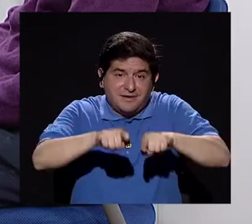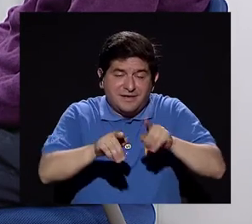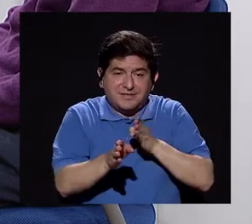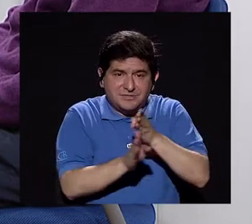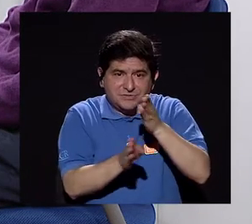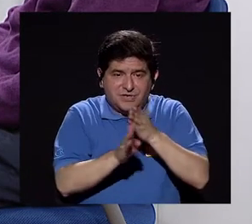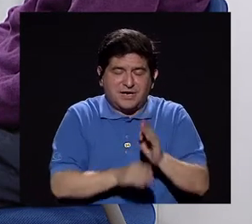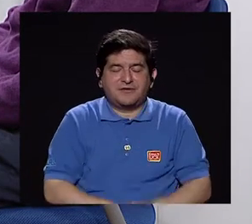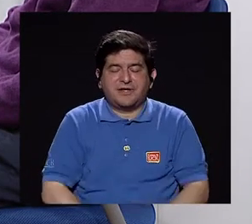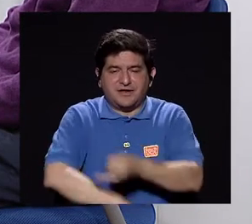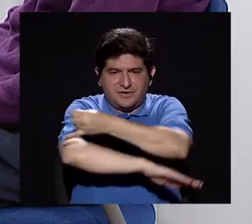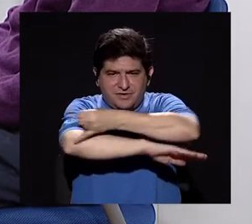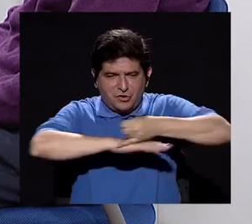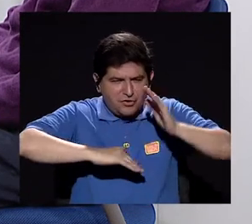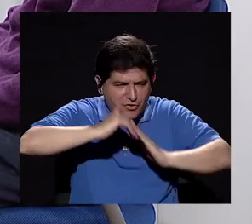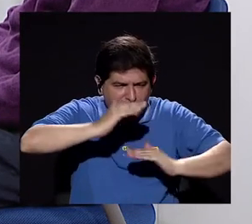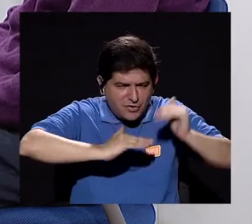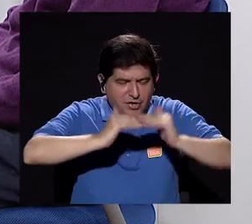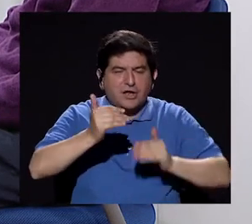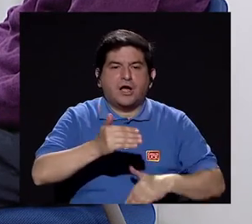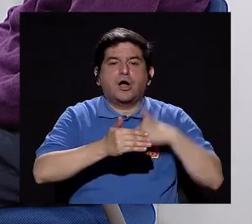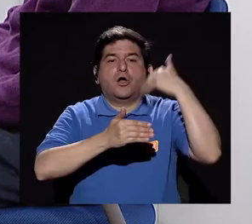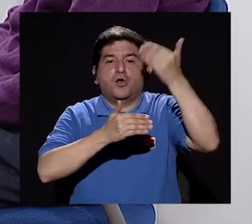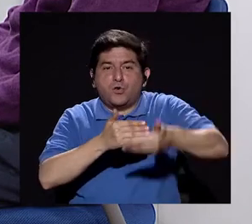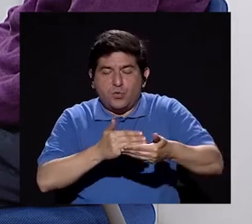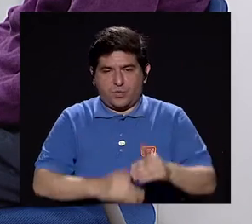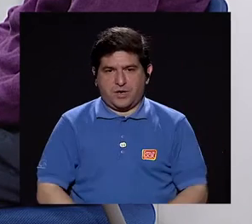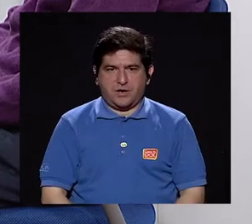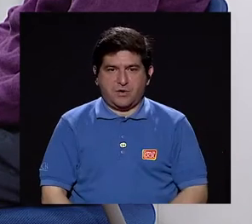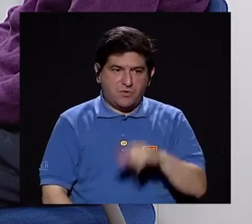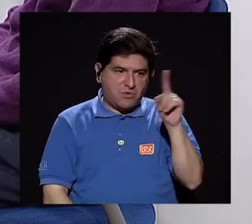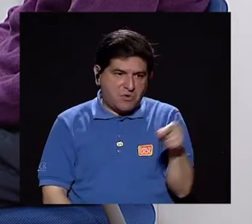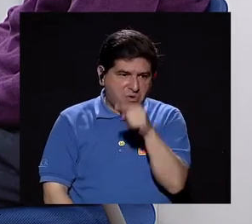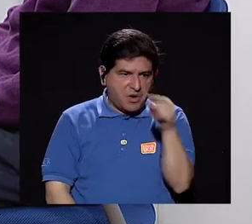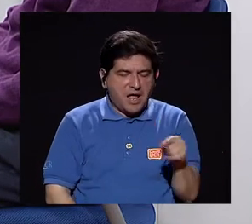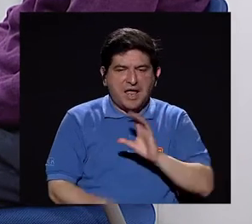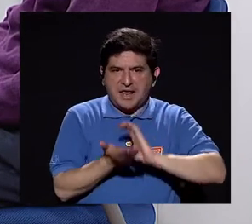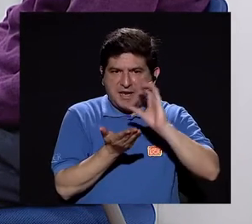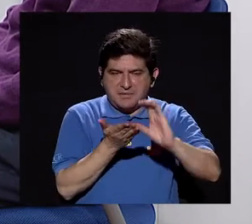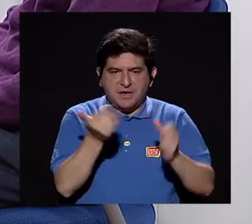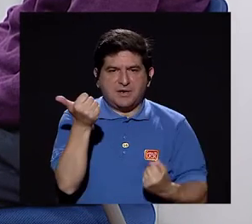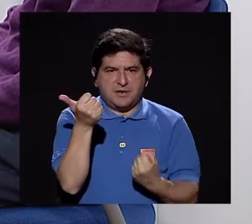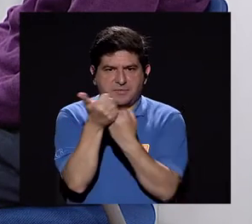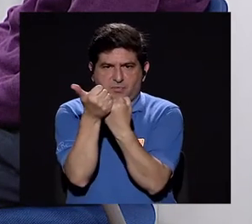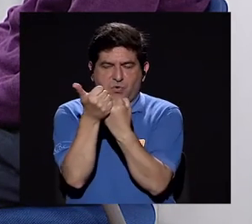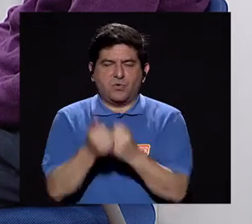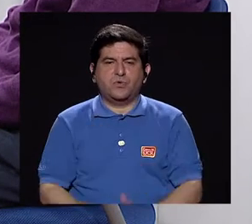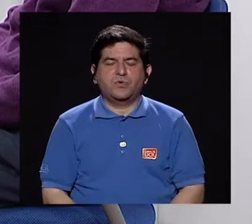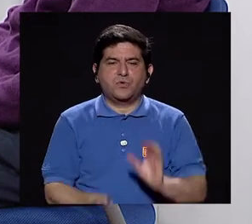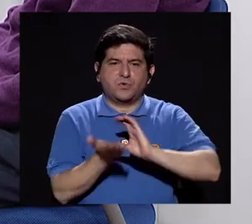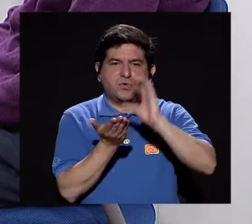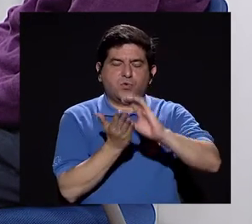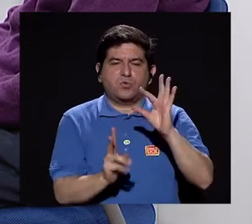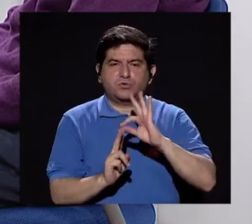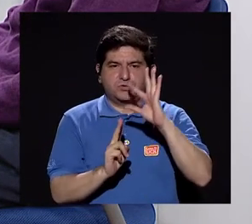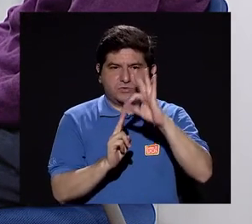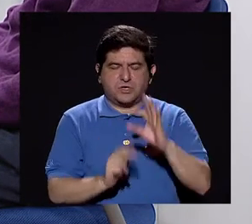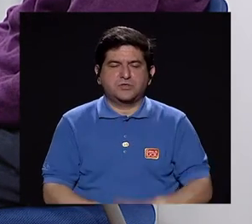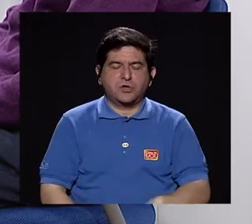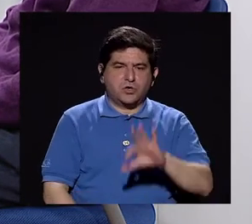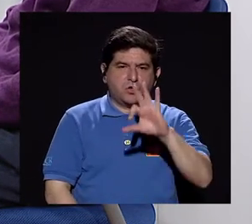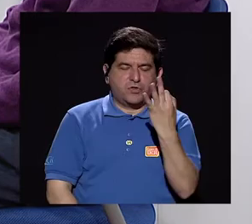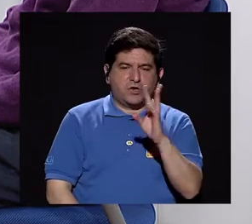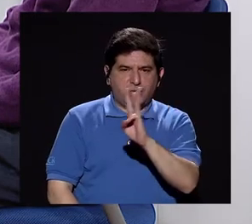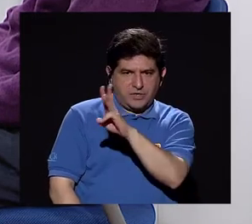en la carrera de ingeniería civil posteriormente pasa cuando se elimina este curso a darle apoyo al curso optativo de noveno semestre